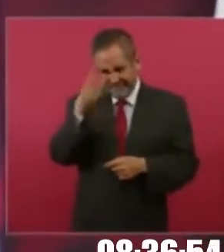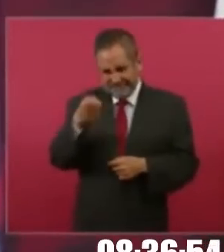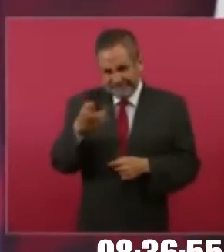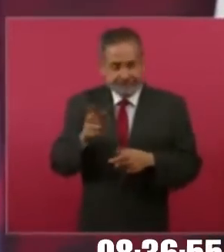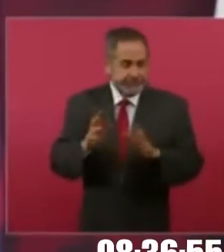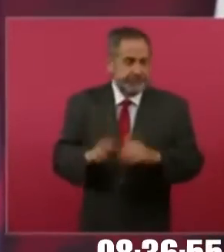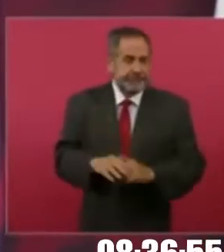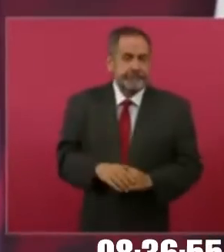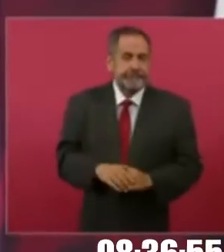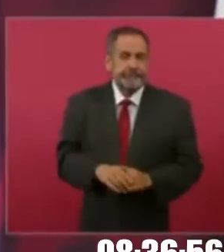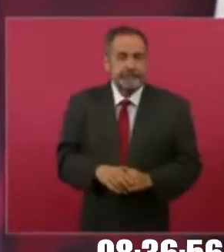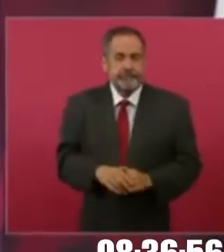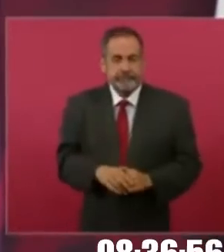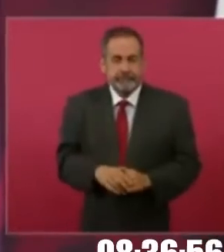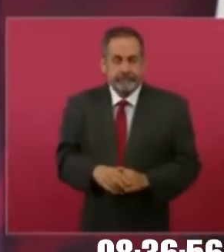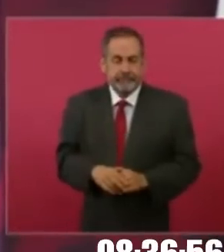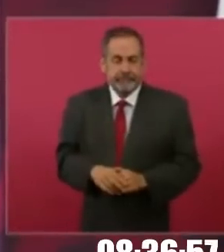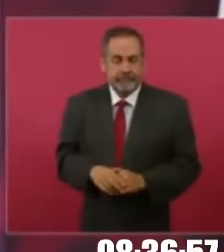y